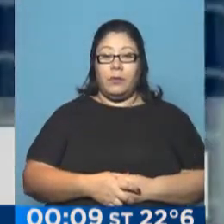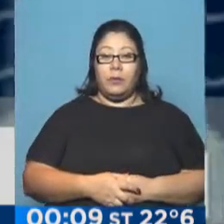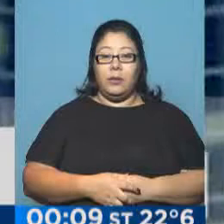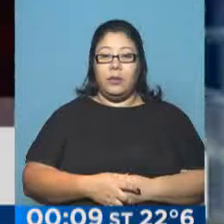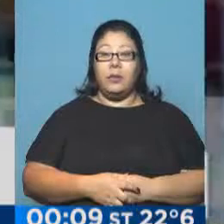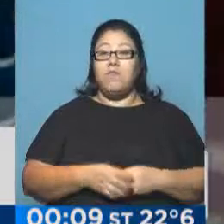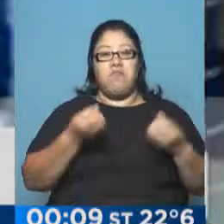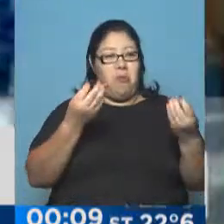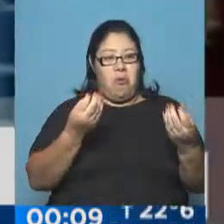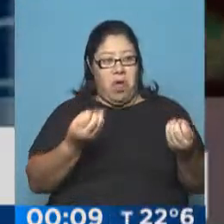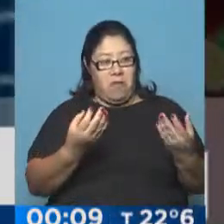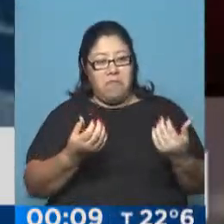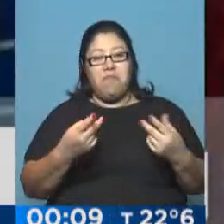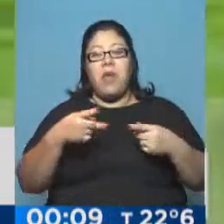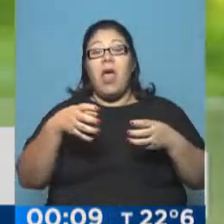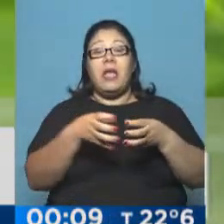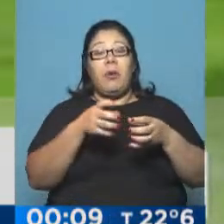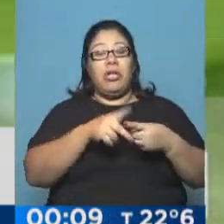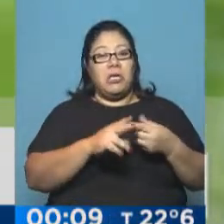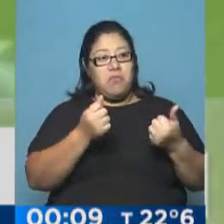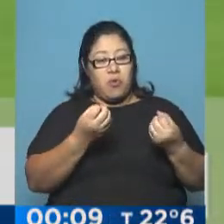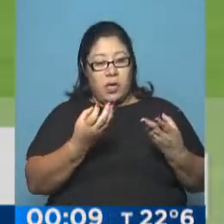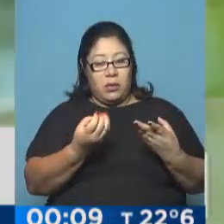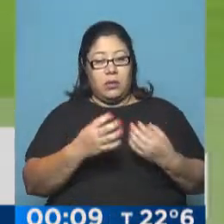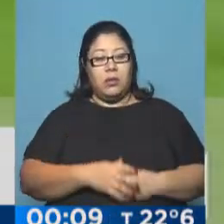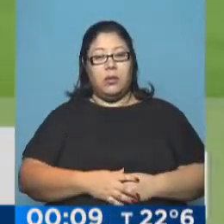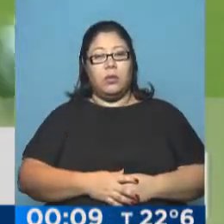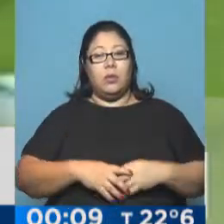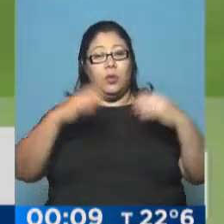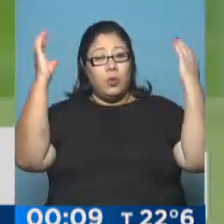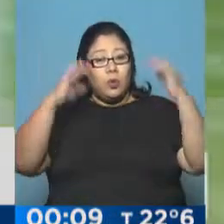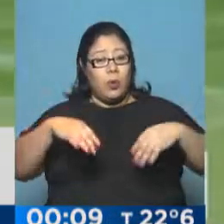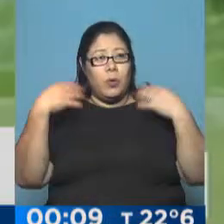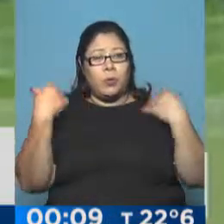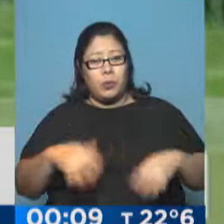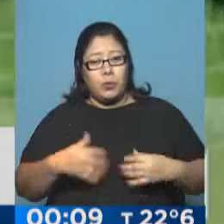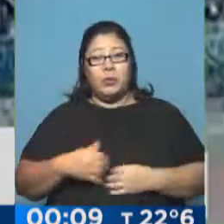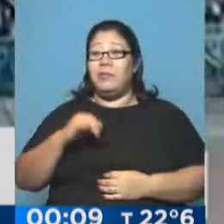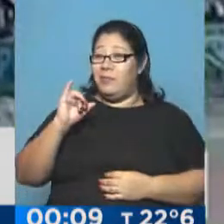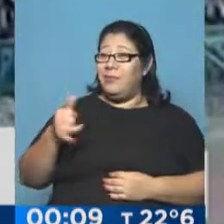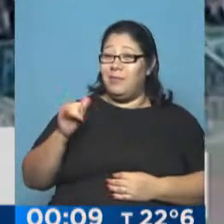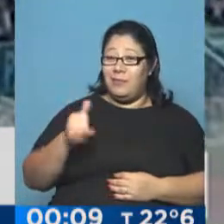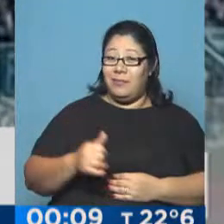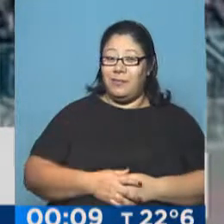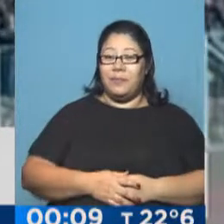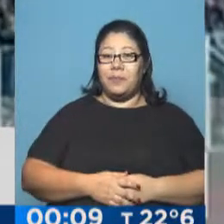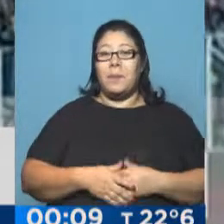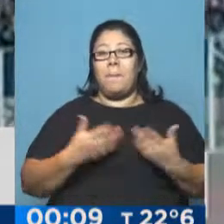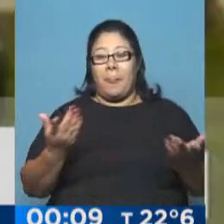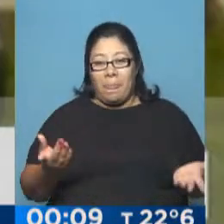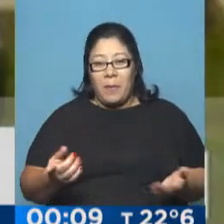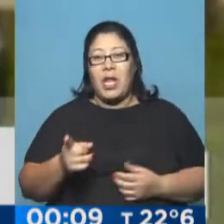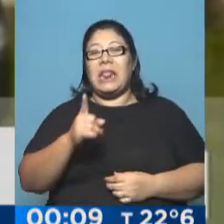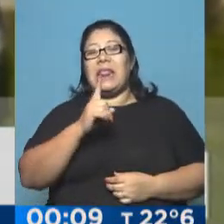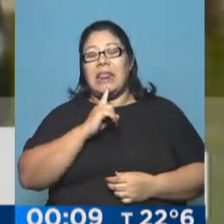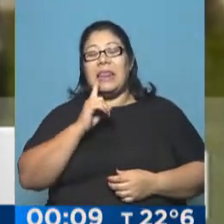Bien Talleres, ¿eh? Subió para la T. No quedarse. La T. Muy... Cada vez estamos aprendiendo un poquito más de